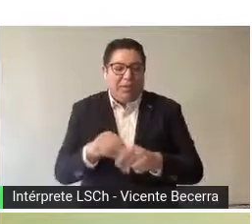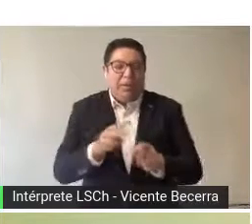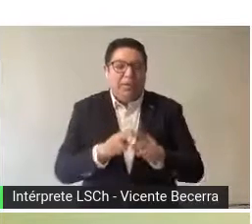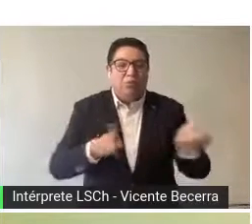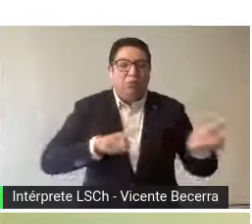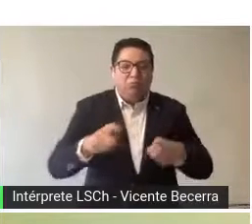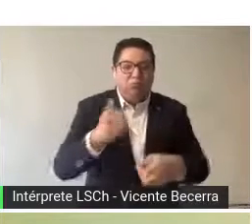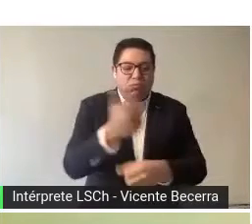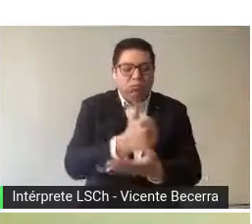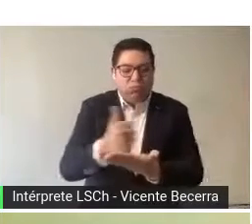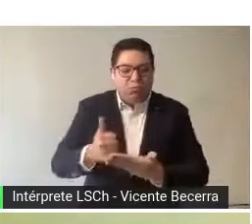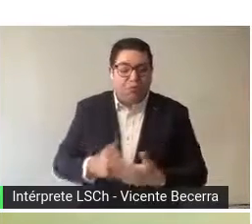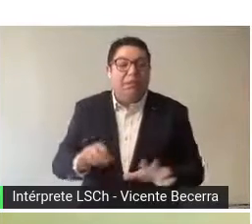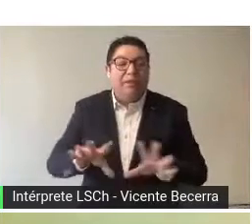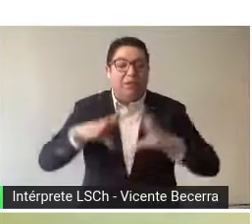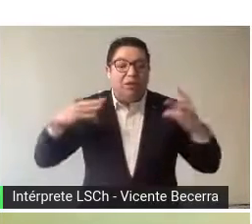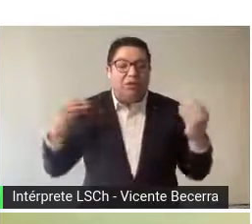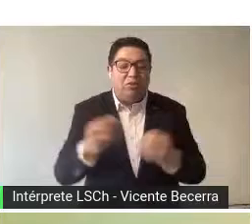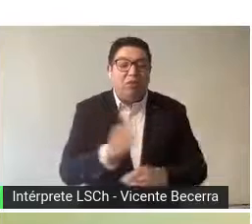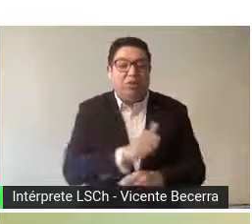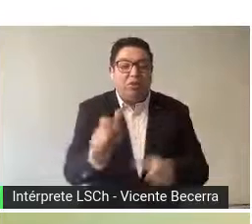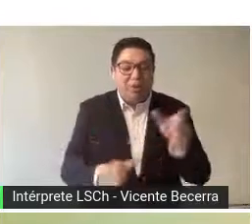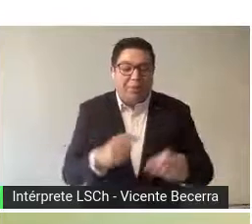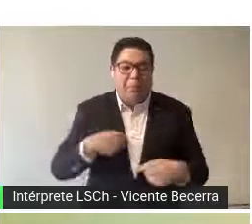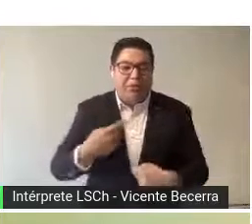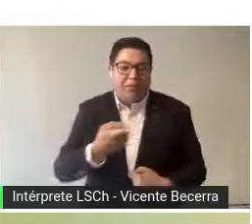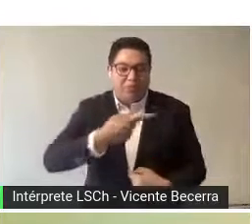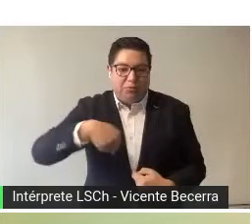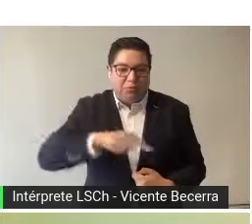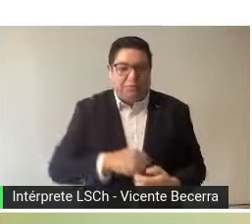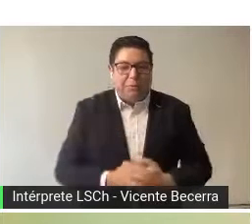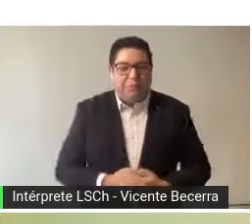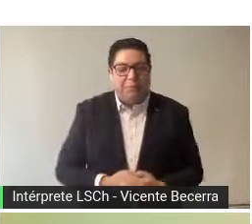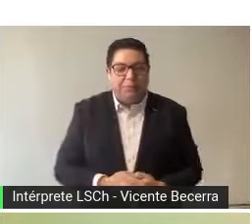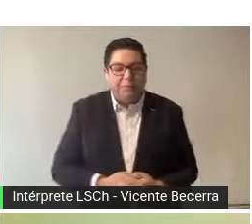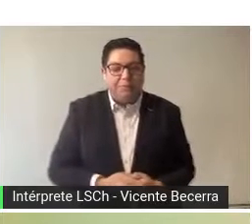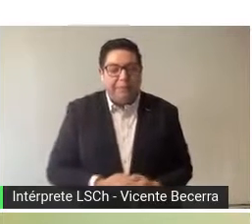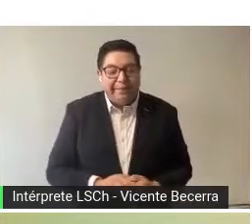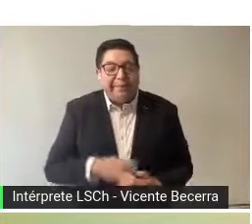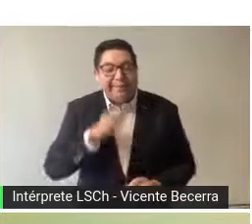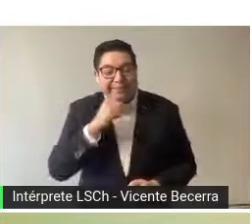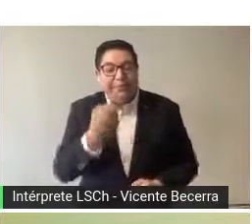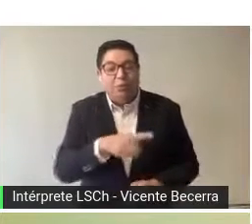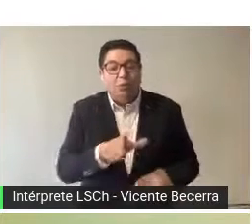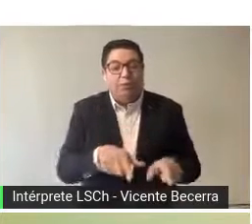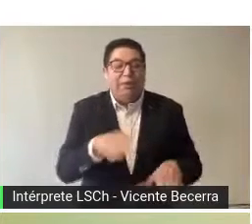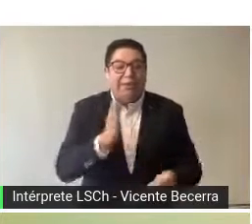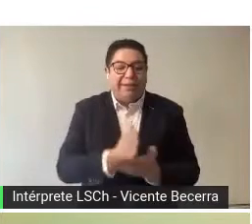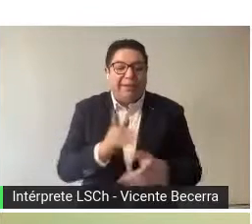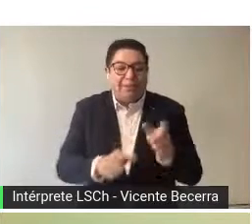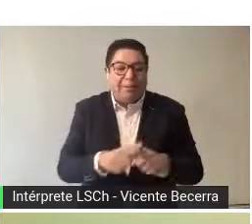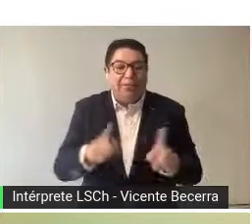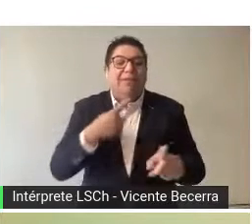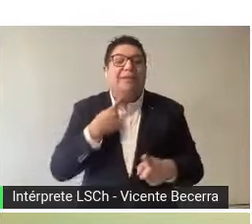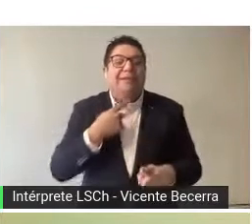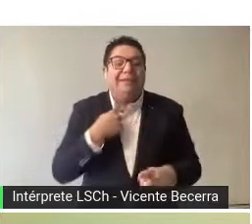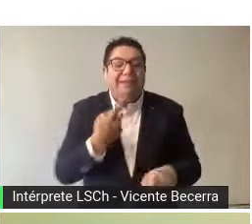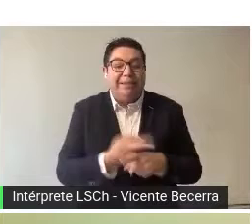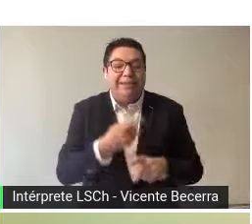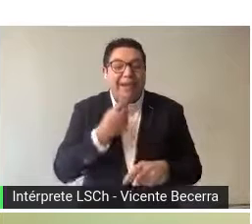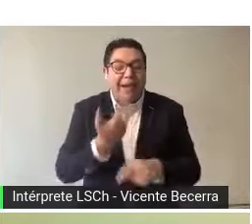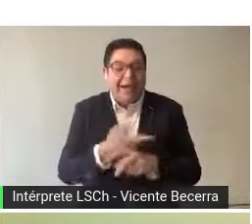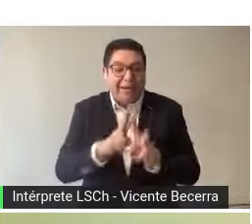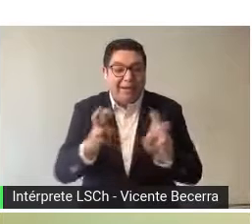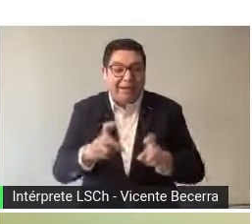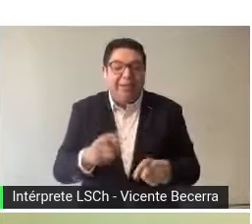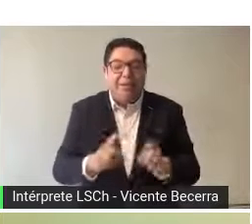sociedad civil. Somos todos los ciudadanos. Por eso los llamo a interesarse en la cosa pública, en innovar